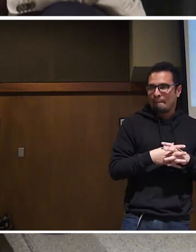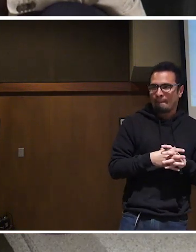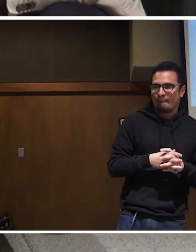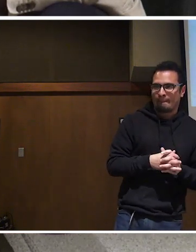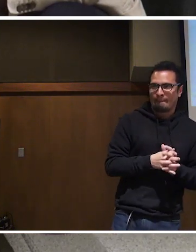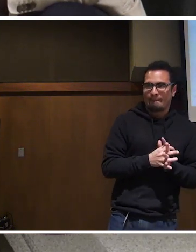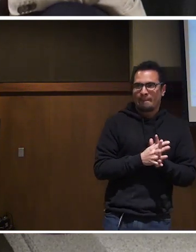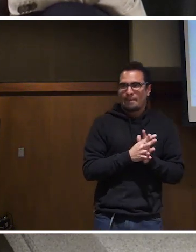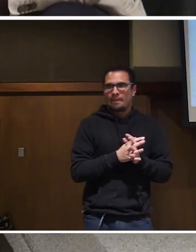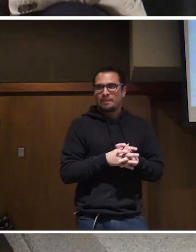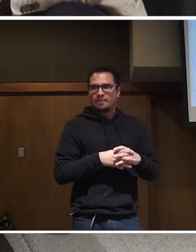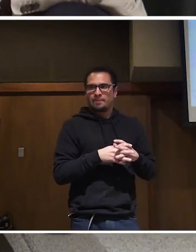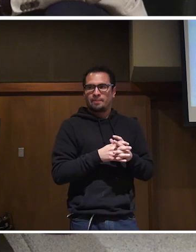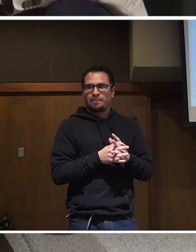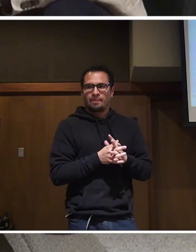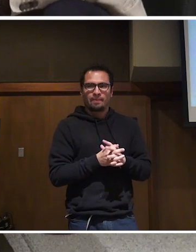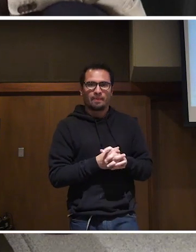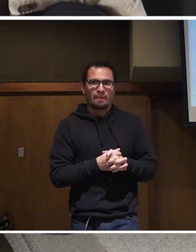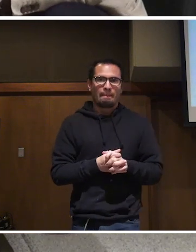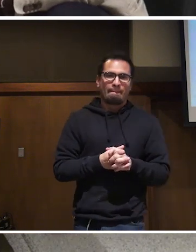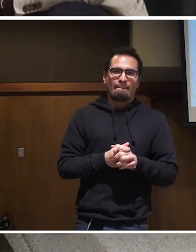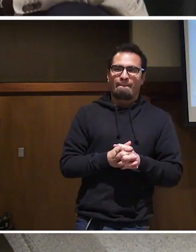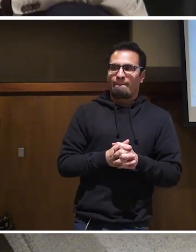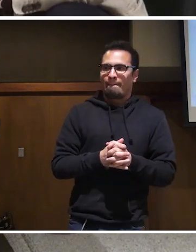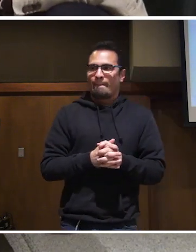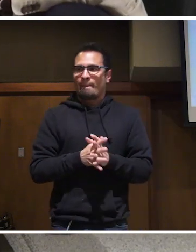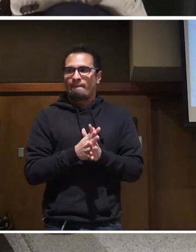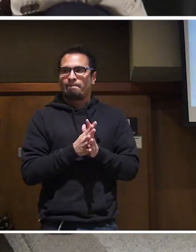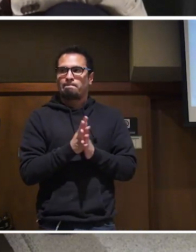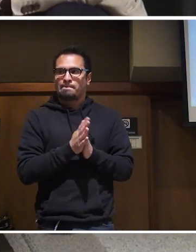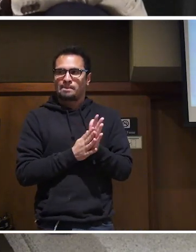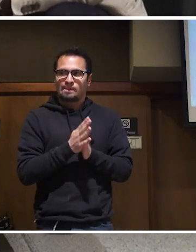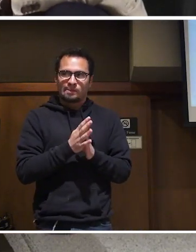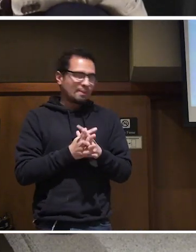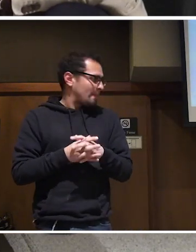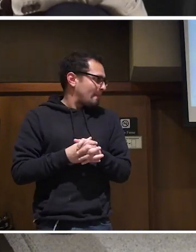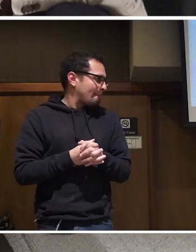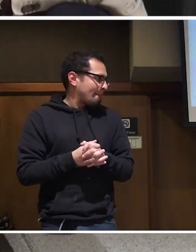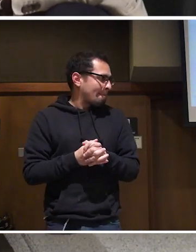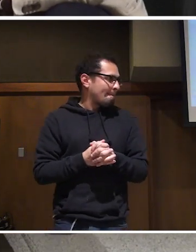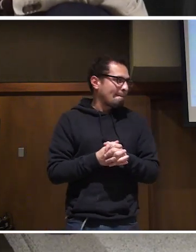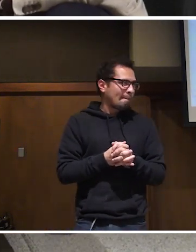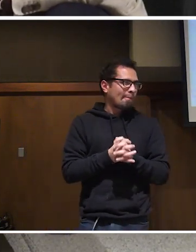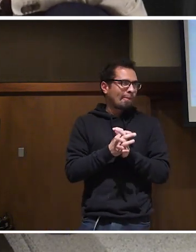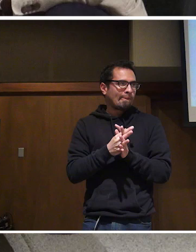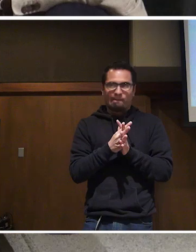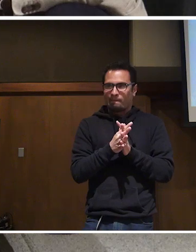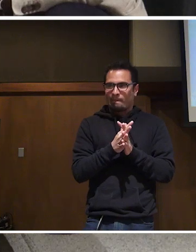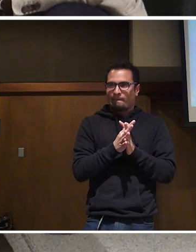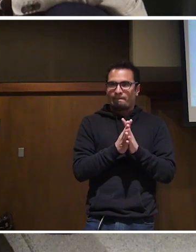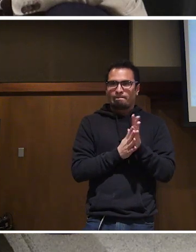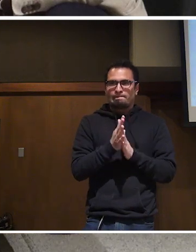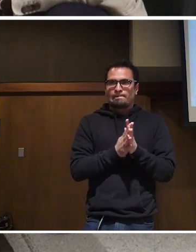del material y del corpus de esa investigación. Entonces, ¿cuál es la estrategia para recopilar esa información de